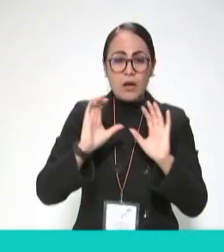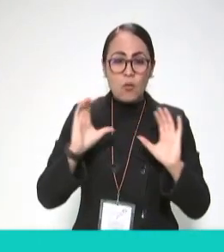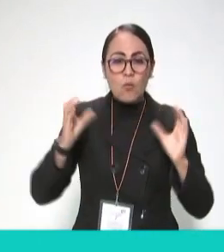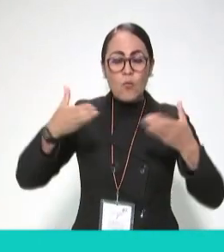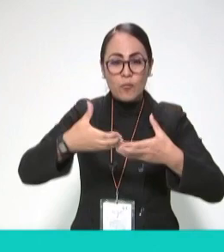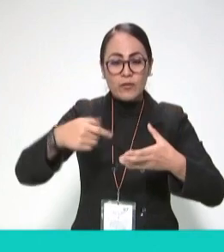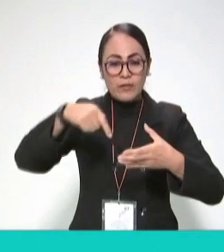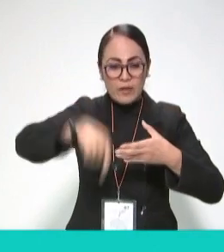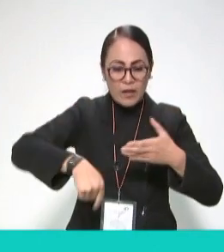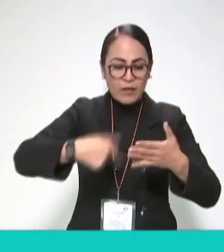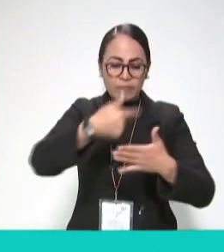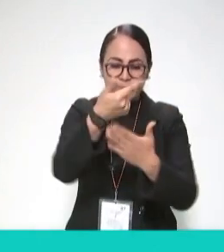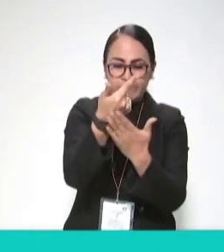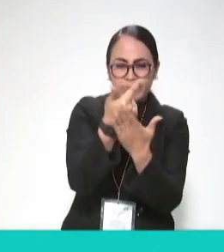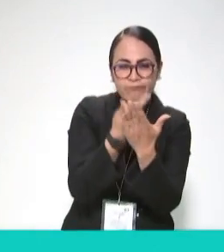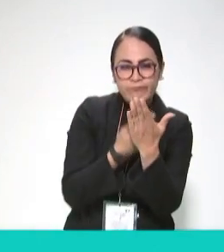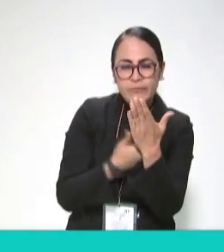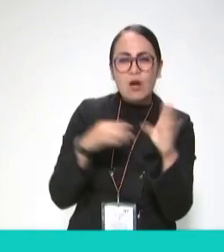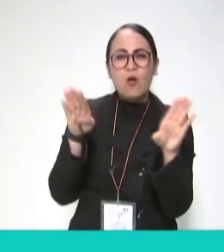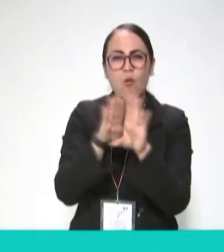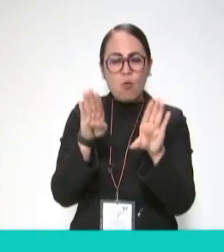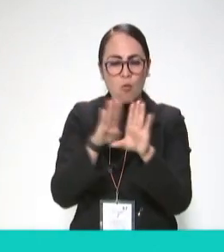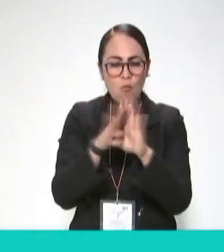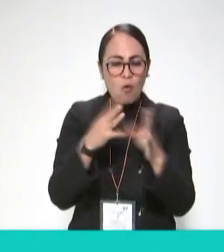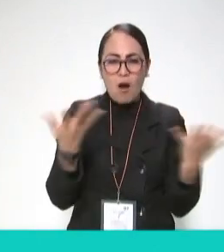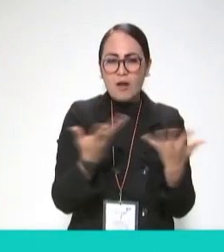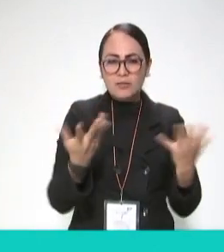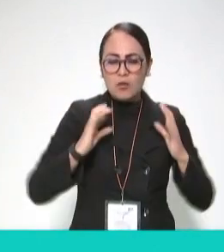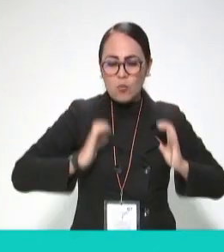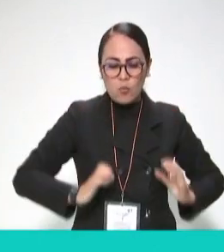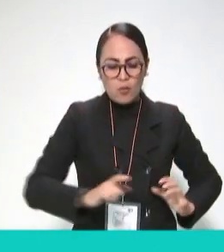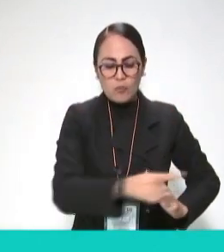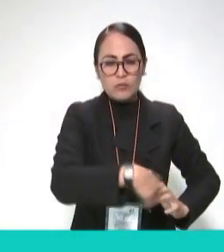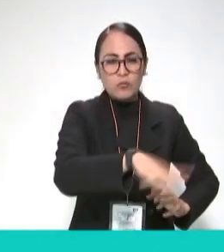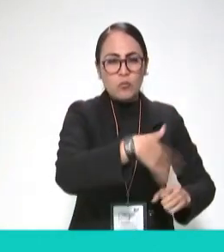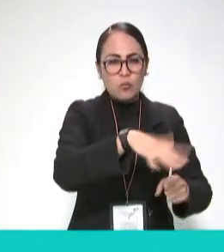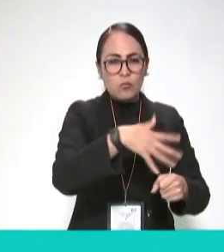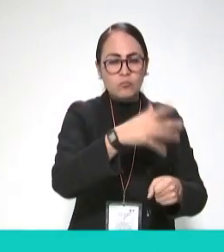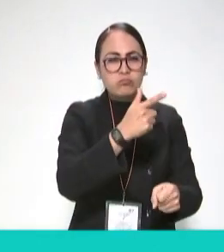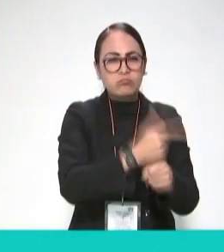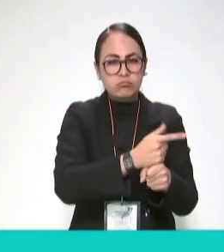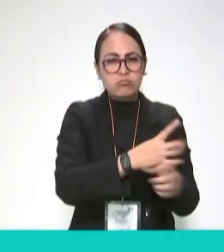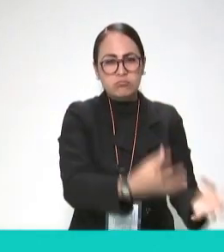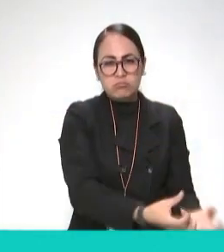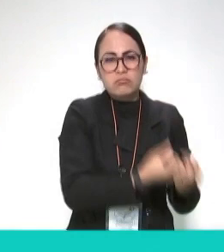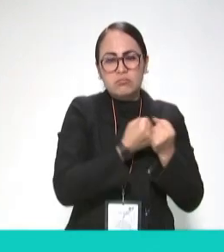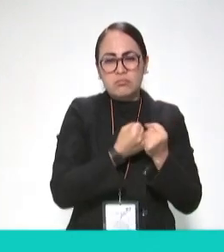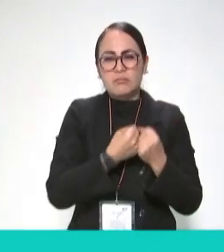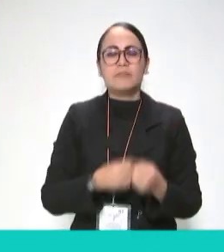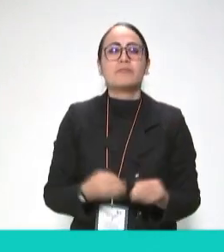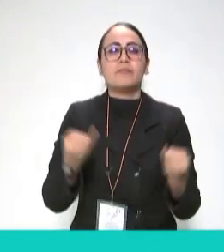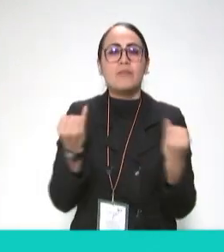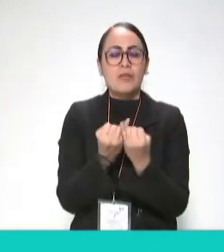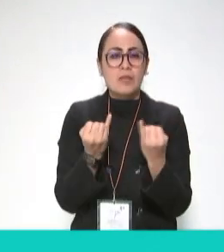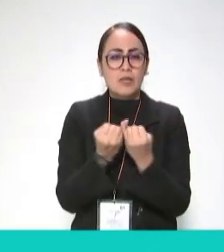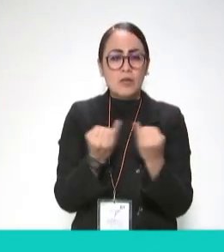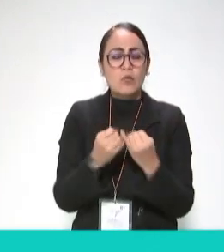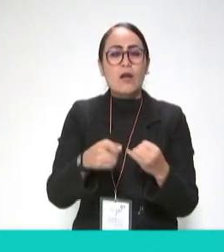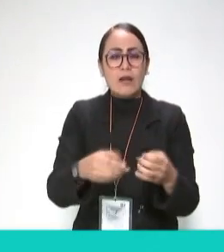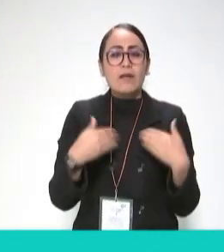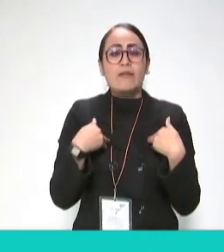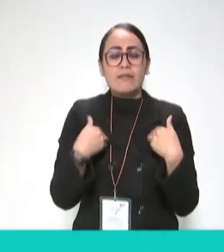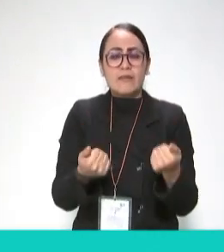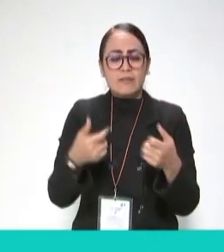darle seguimiento al proceso de rescate 2 la conformación de un expediente técnico único que permitirá una mejor comprensión